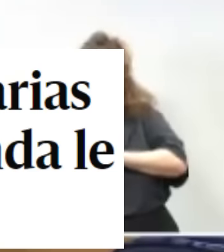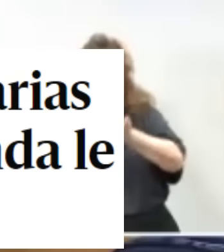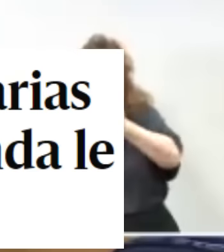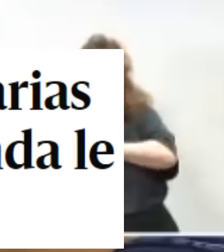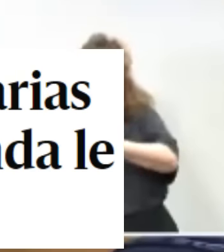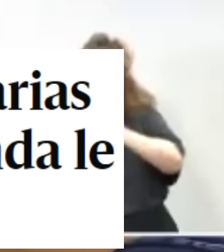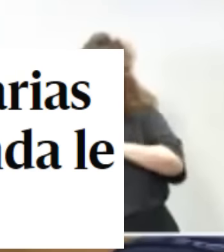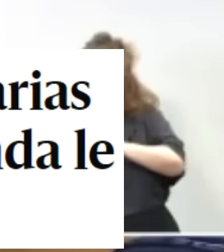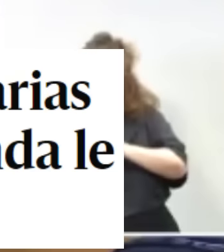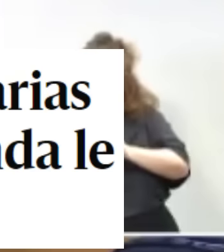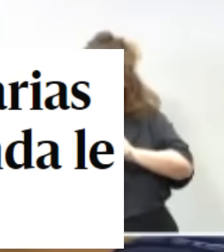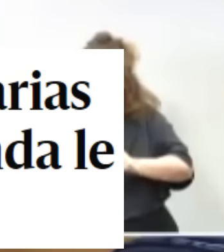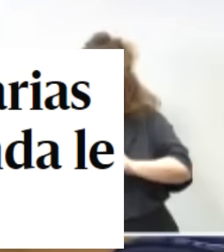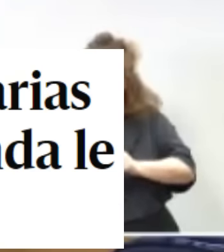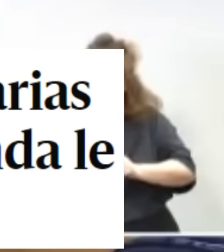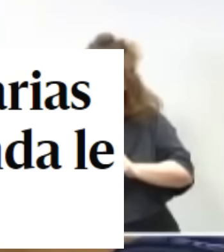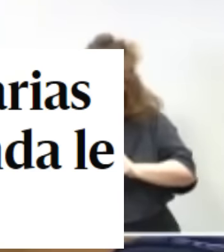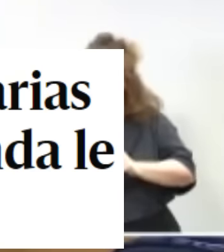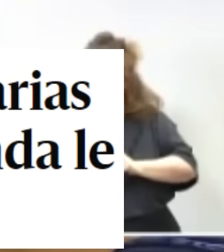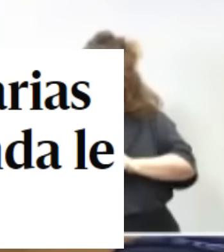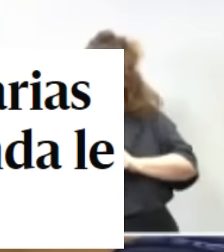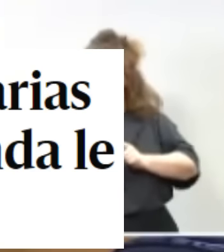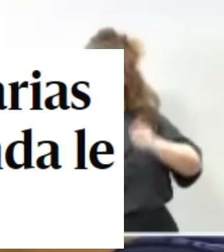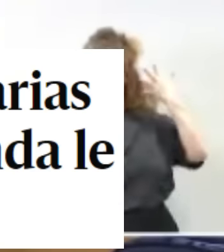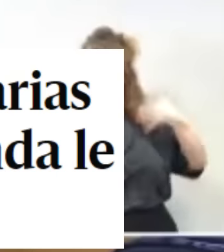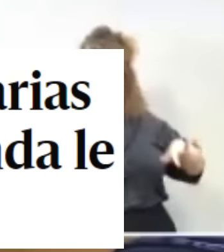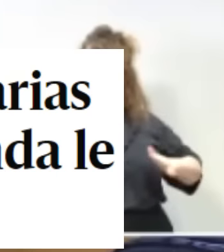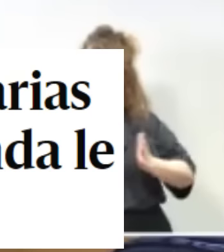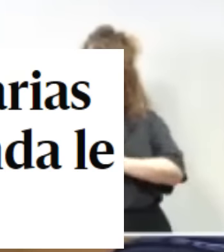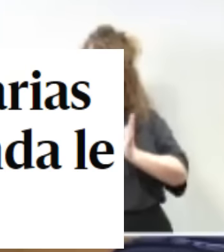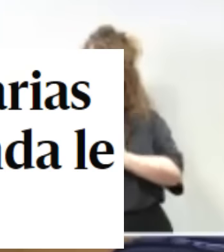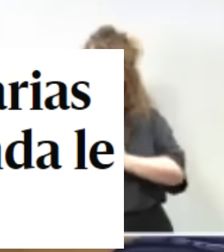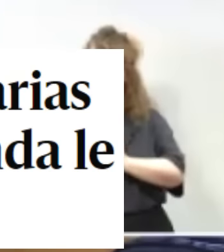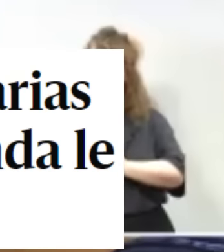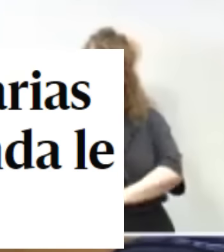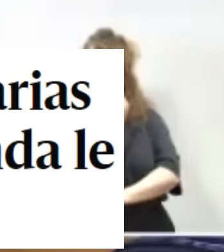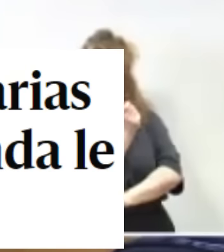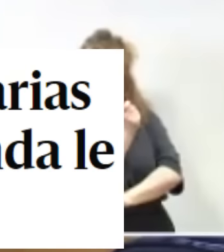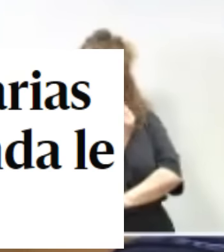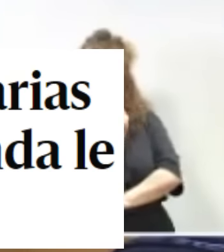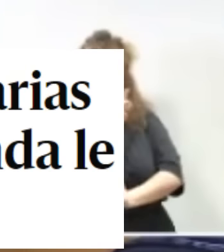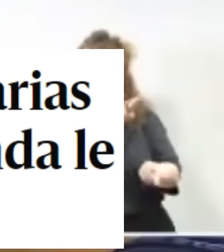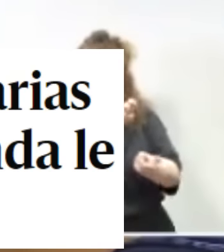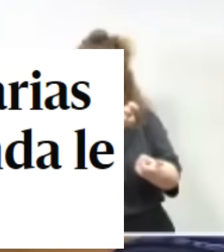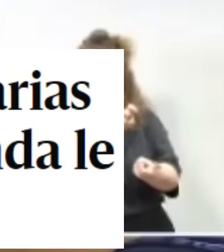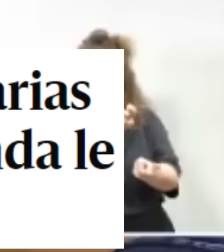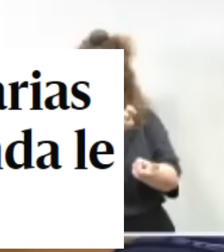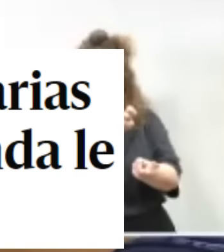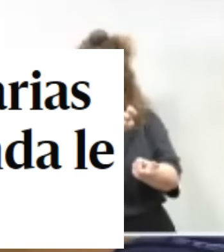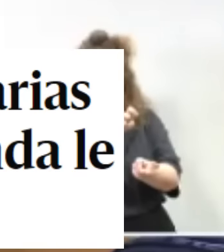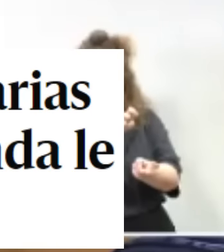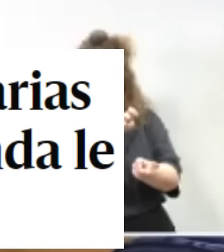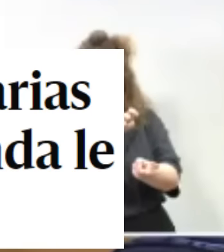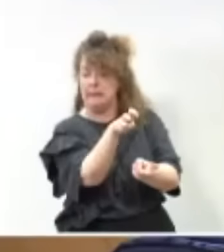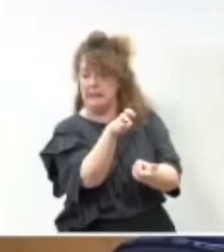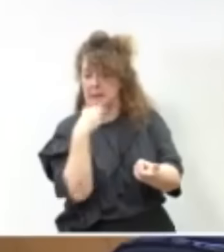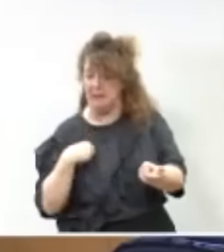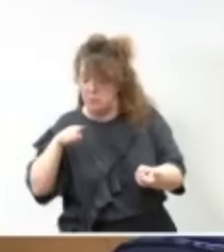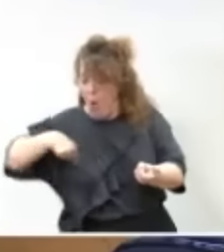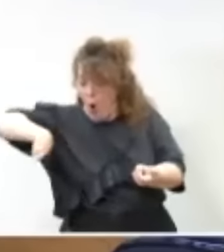Constituye una trama de facturas falsas para eludir el pago de sus beneficios a Hacienda. Si el producto